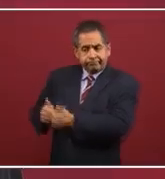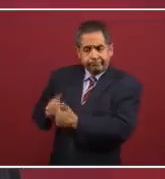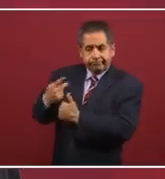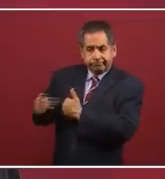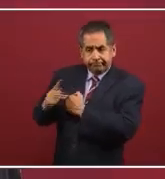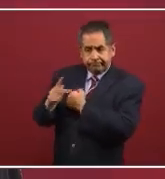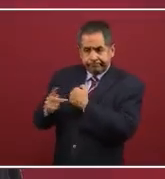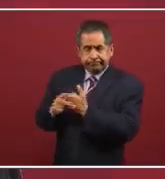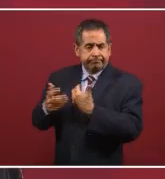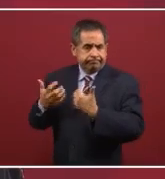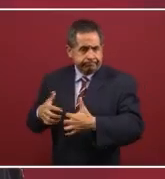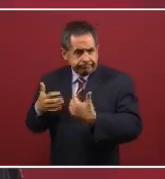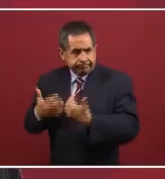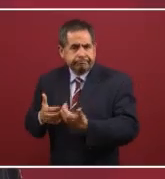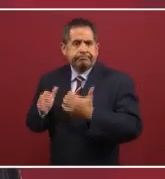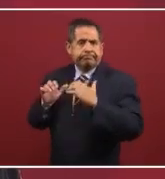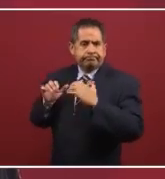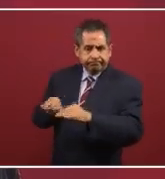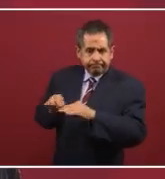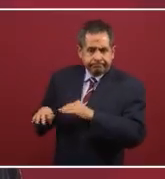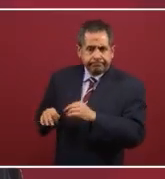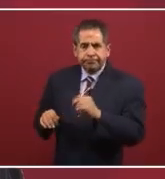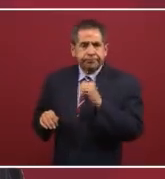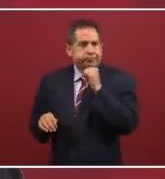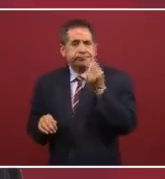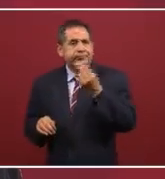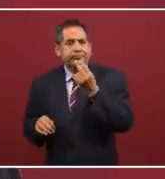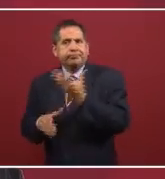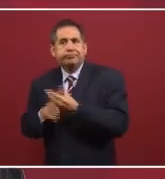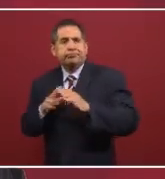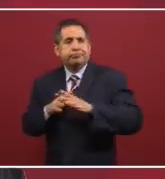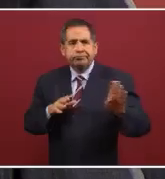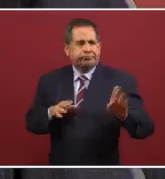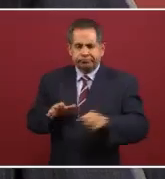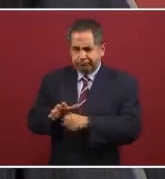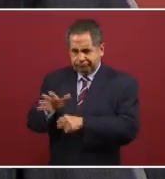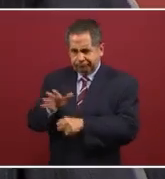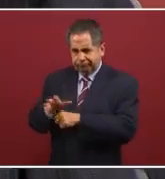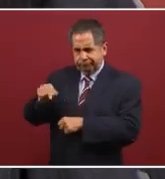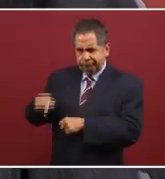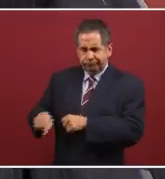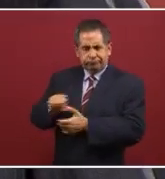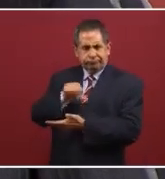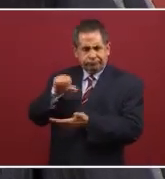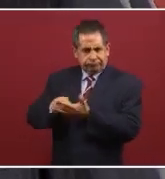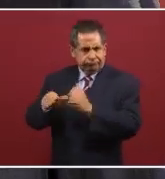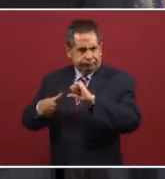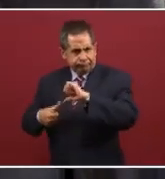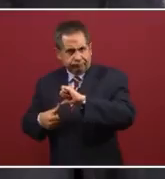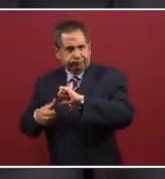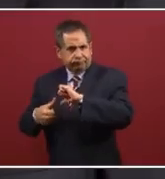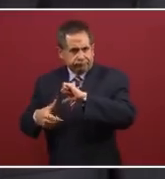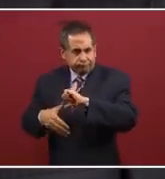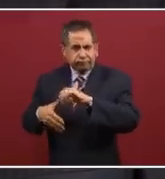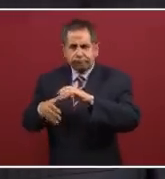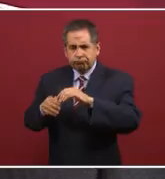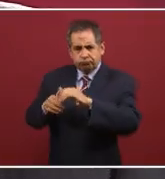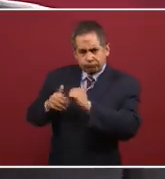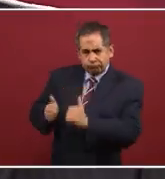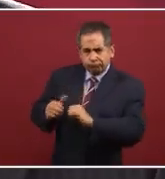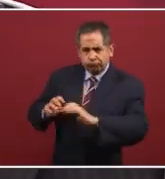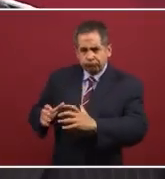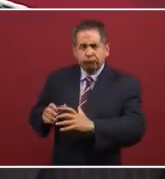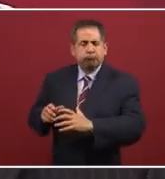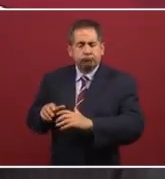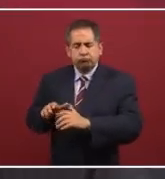haya empleos, haya bienestar en Centroamérica, en nuestro país, y la